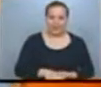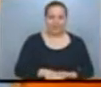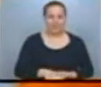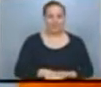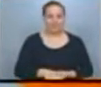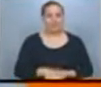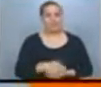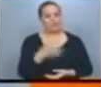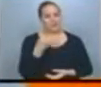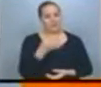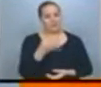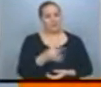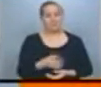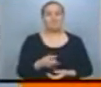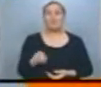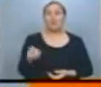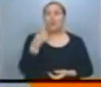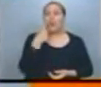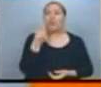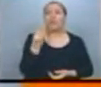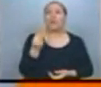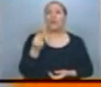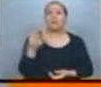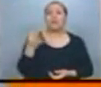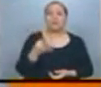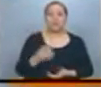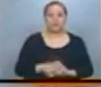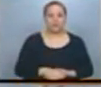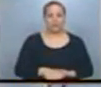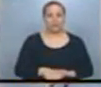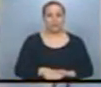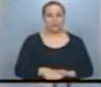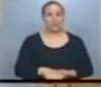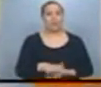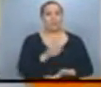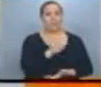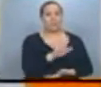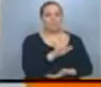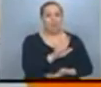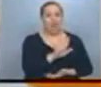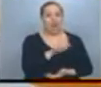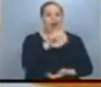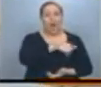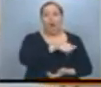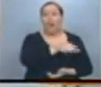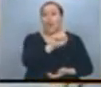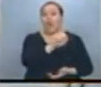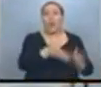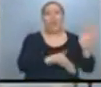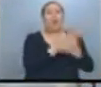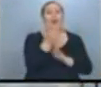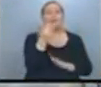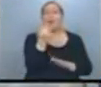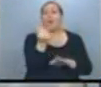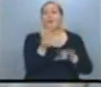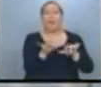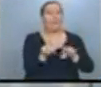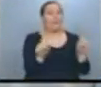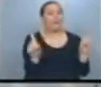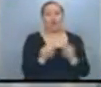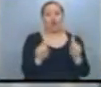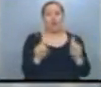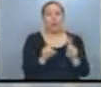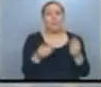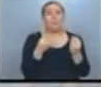¿Bien? Bien, ¿usted? Bien, a ver, ¿cuáles son esas buenas noticias? A ver, espera, no lo hagas todavía. No vayas a comprarte una notebook y una computadora porque